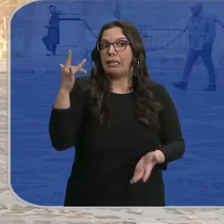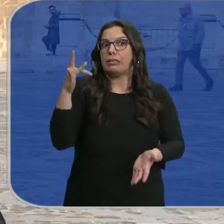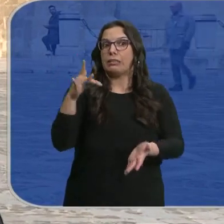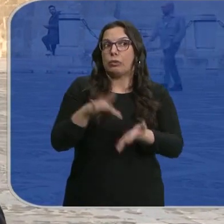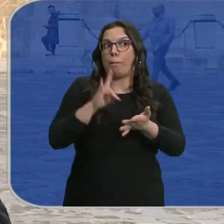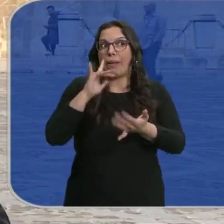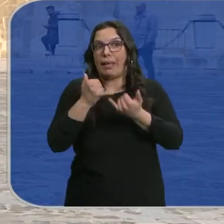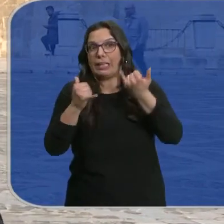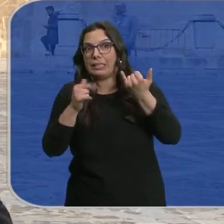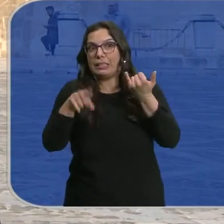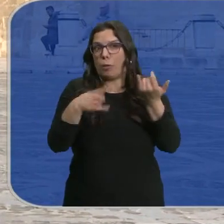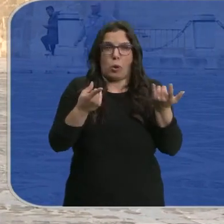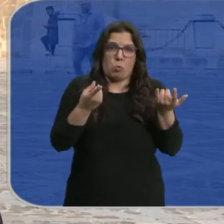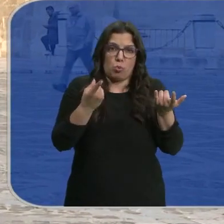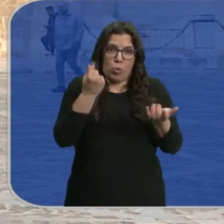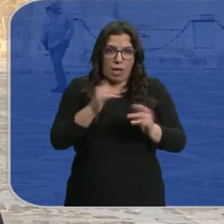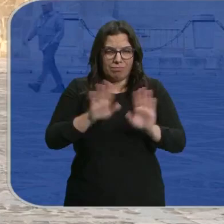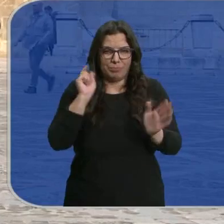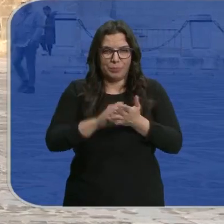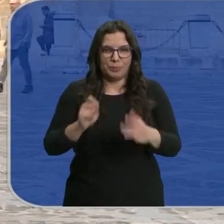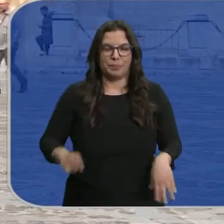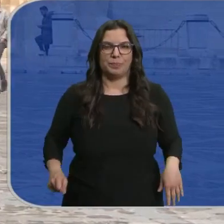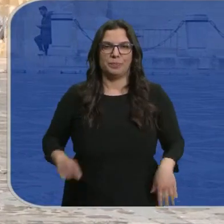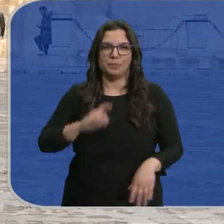conato de crisis que apenas ha durado 24 horas.